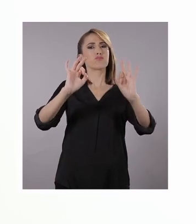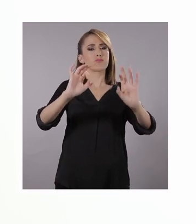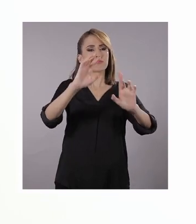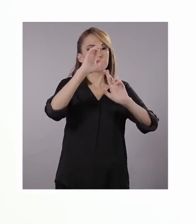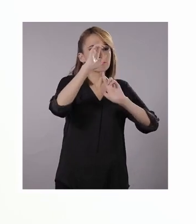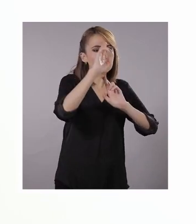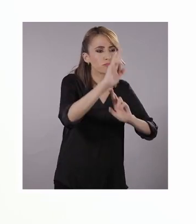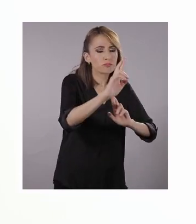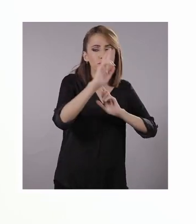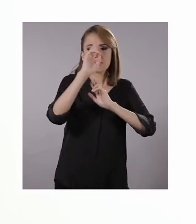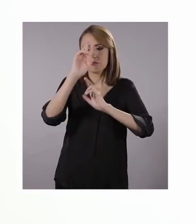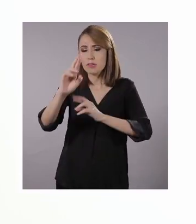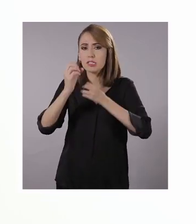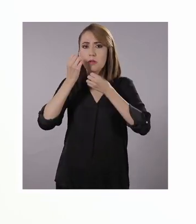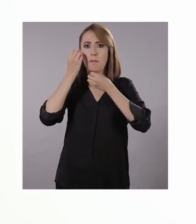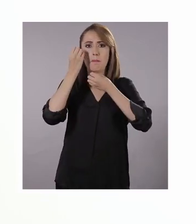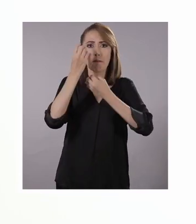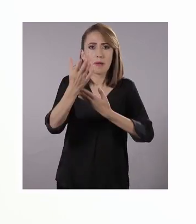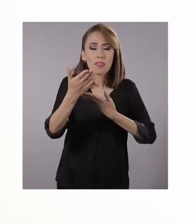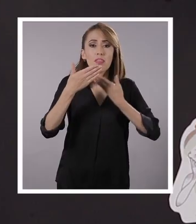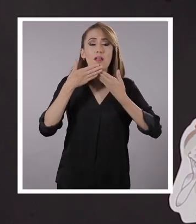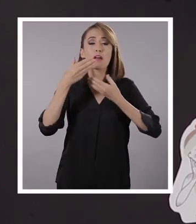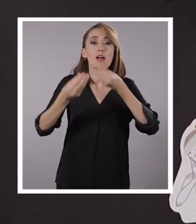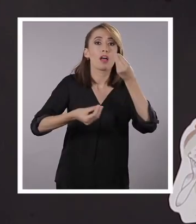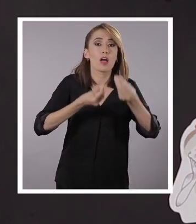Muy bien. Y respetan